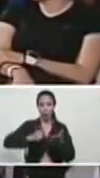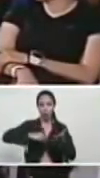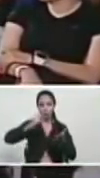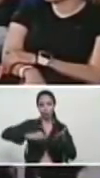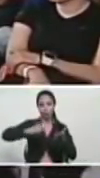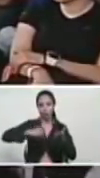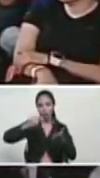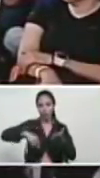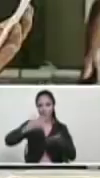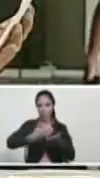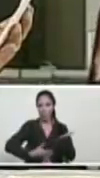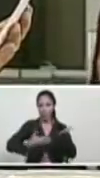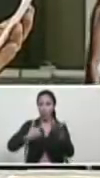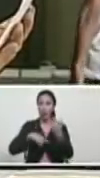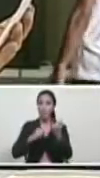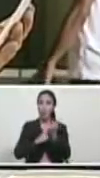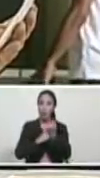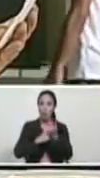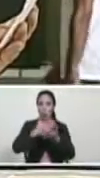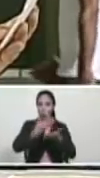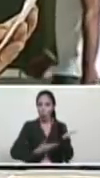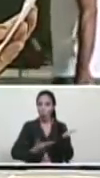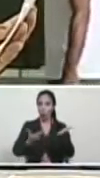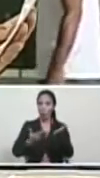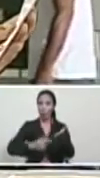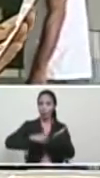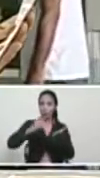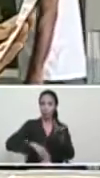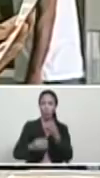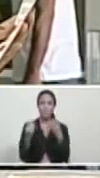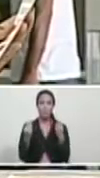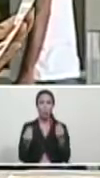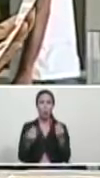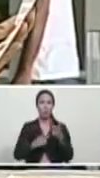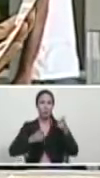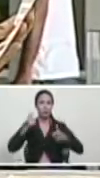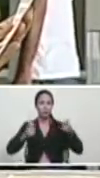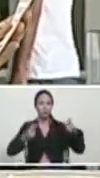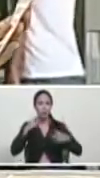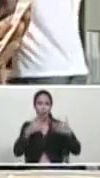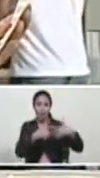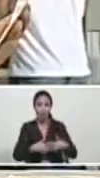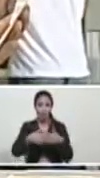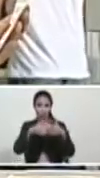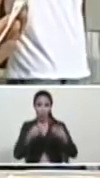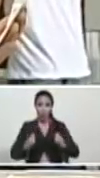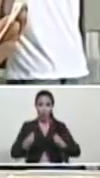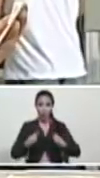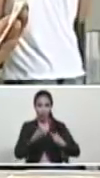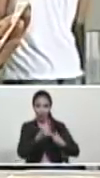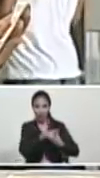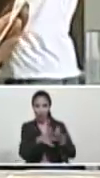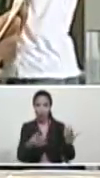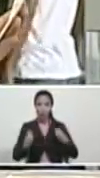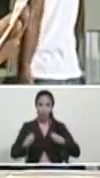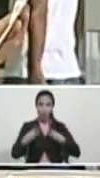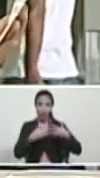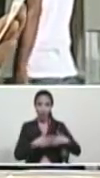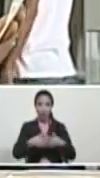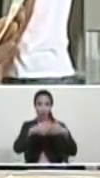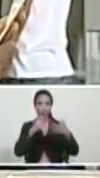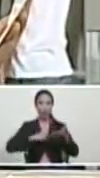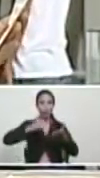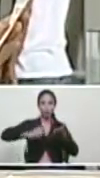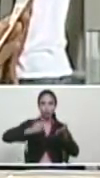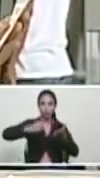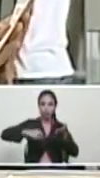recogiendo firmas en apoyo de la carta de miles de ciudadanos de los Estados Unidos, hasta donde hemos llegado, pues.